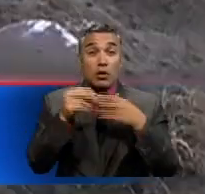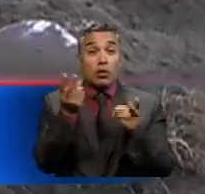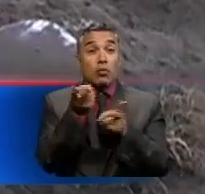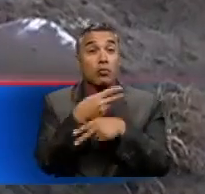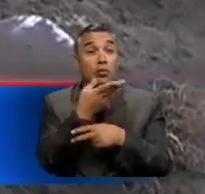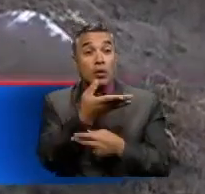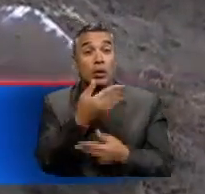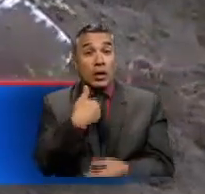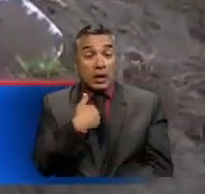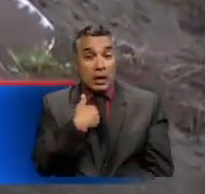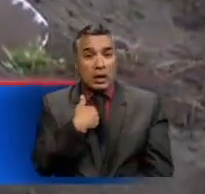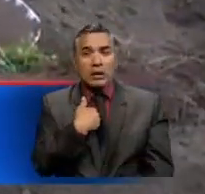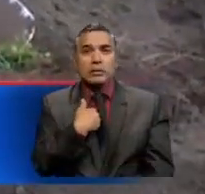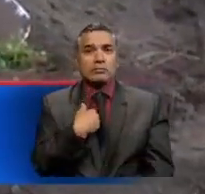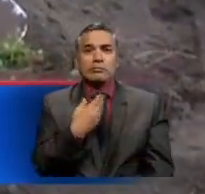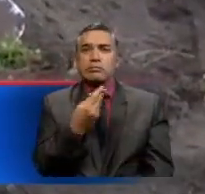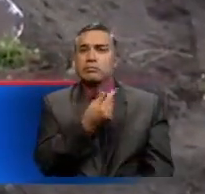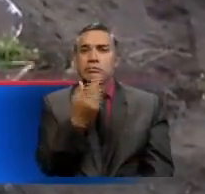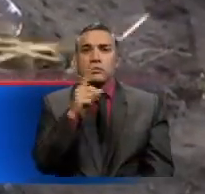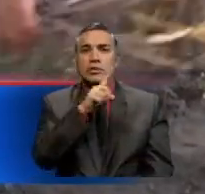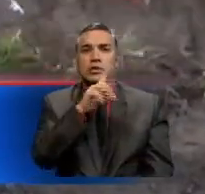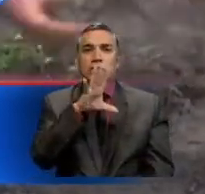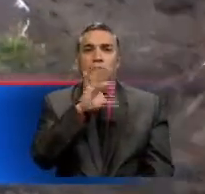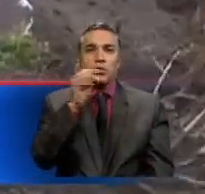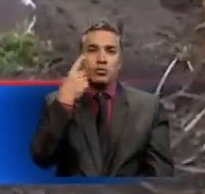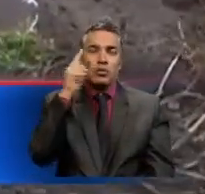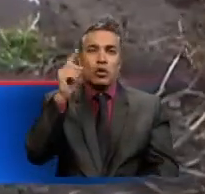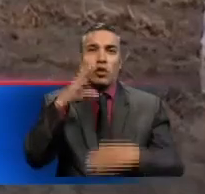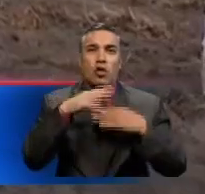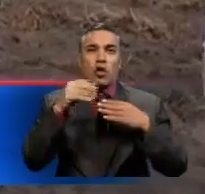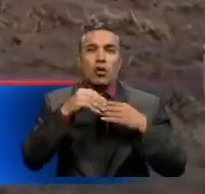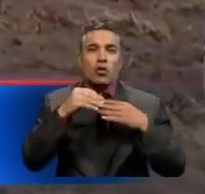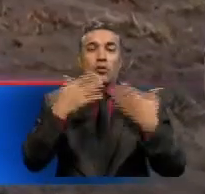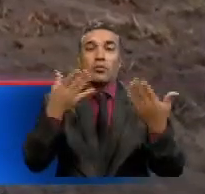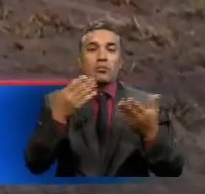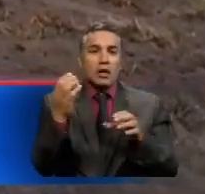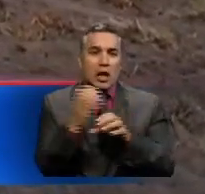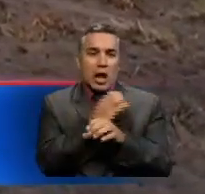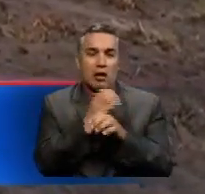de coactivas tendría un costo de 150 millones de dólares, según se